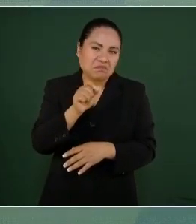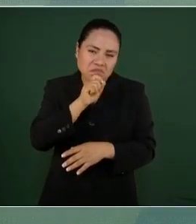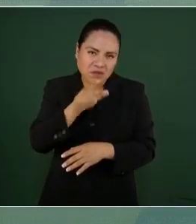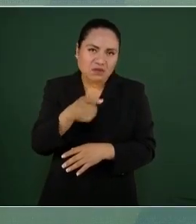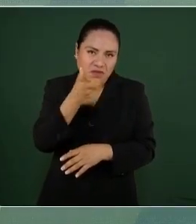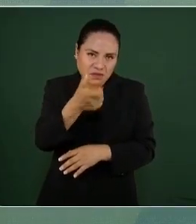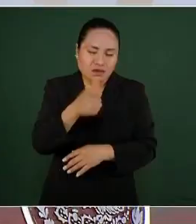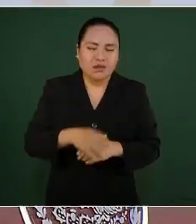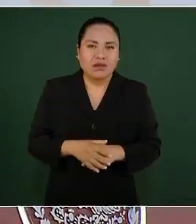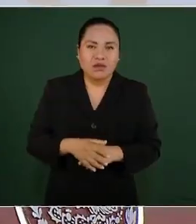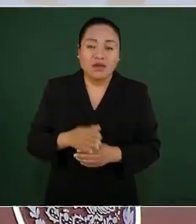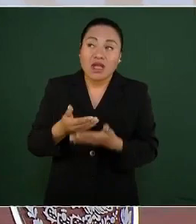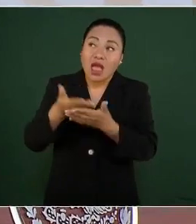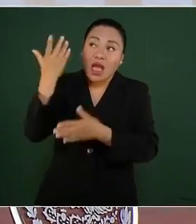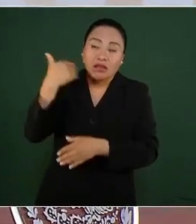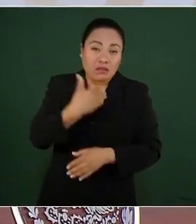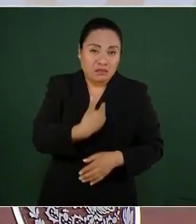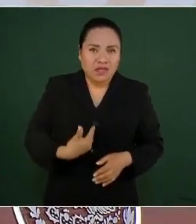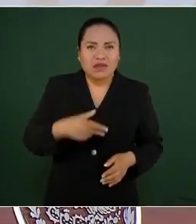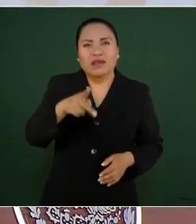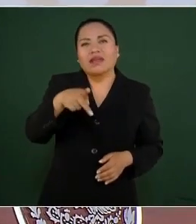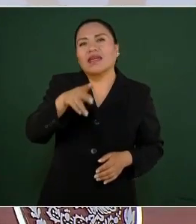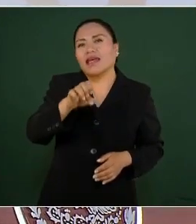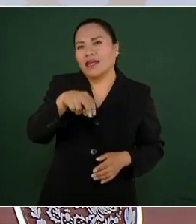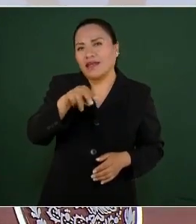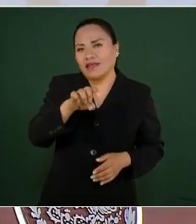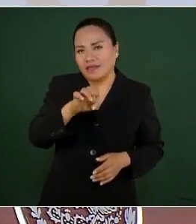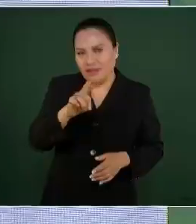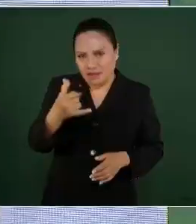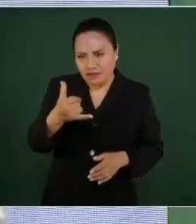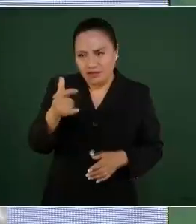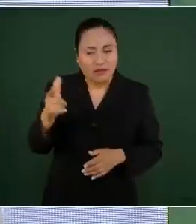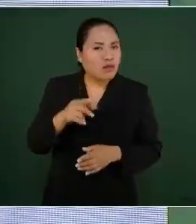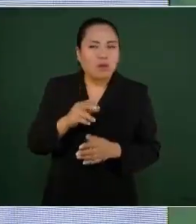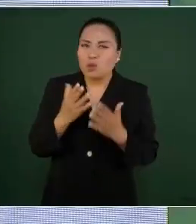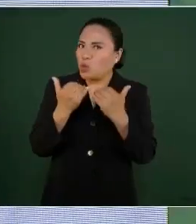Pero desde el presidente Kennedy no apoyan